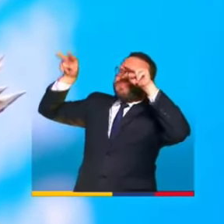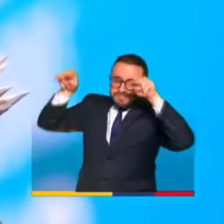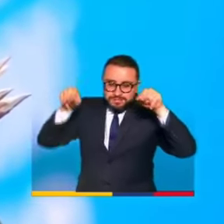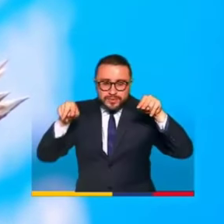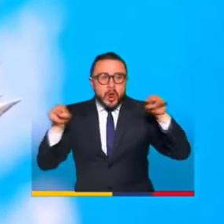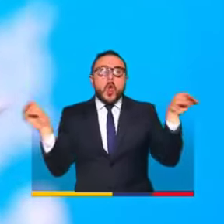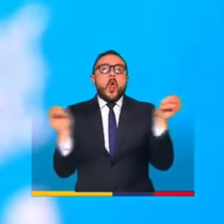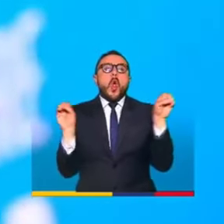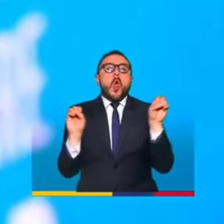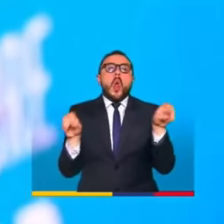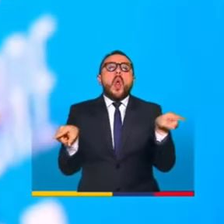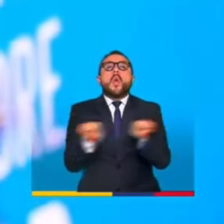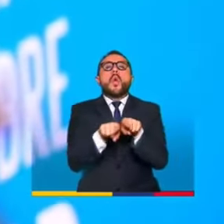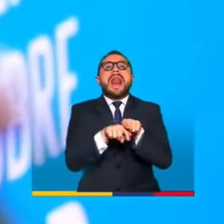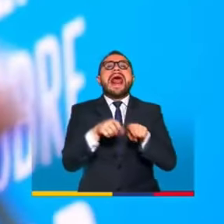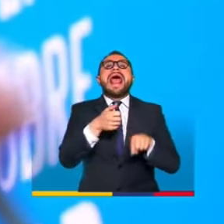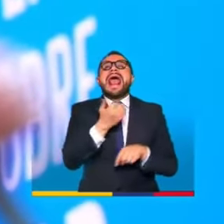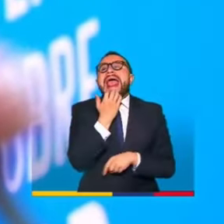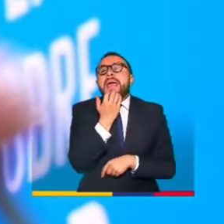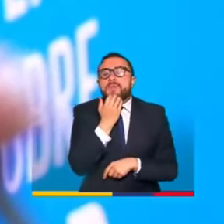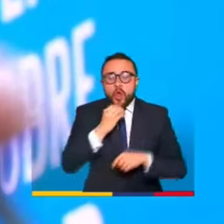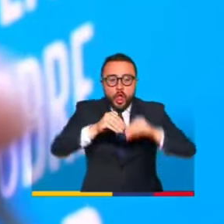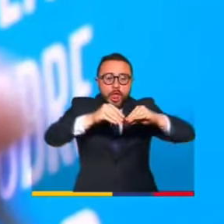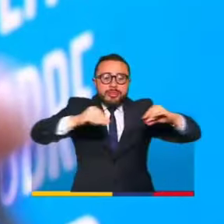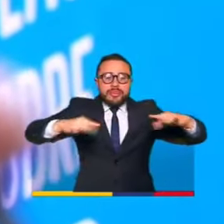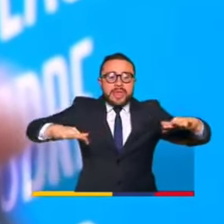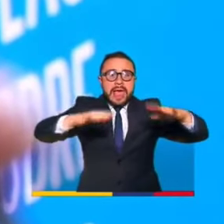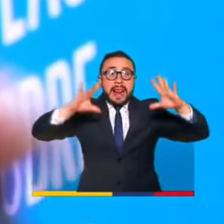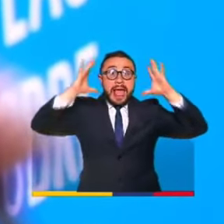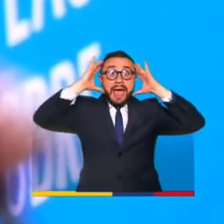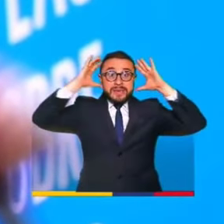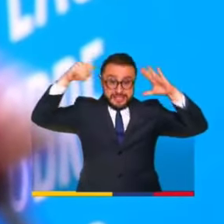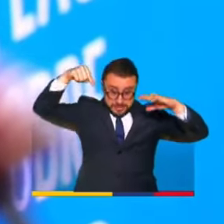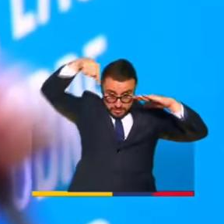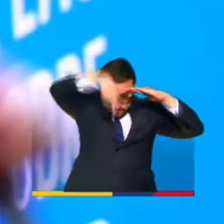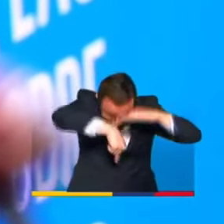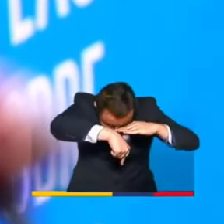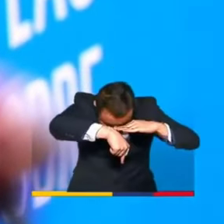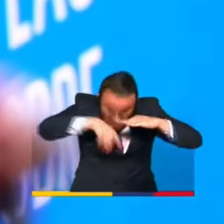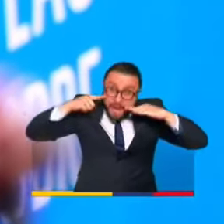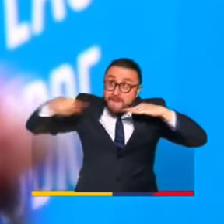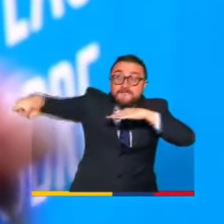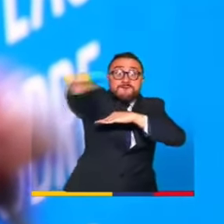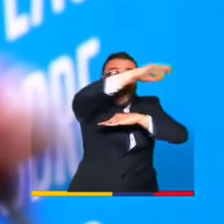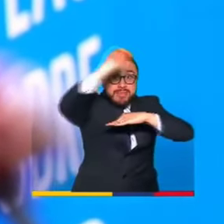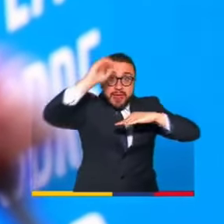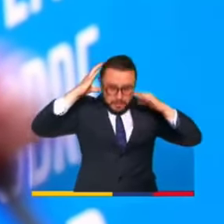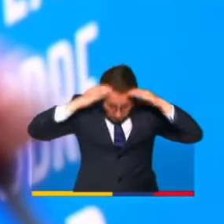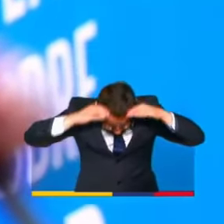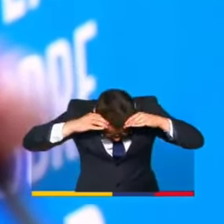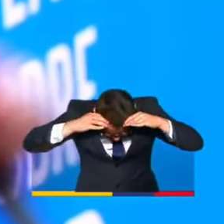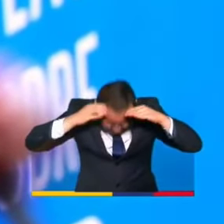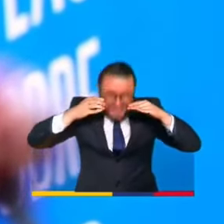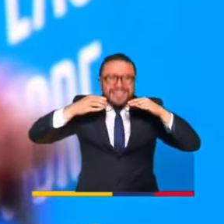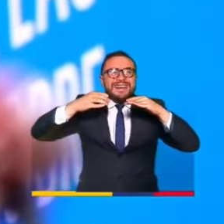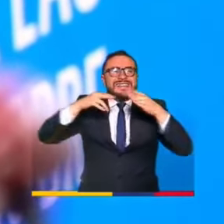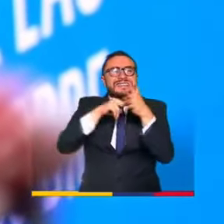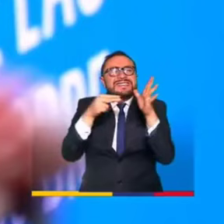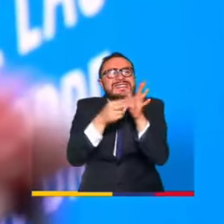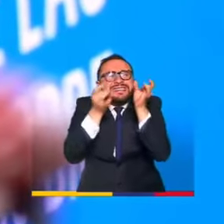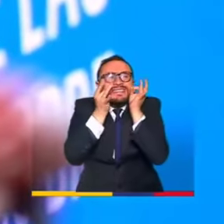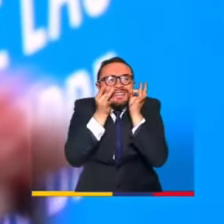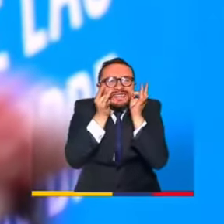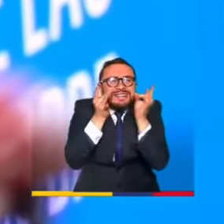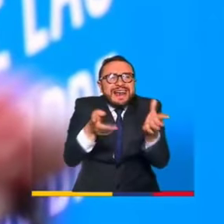la tierra, pasarán los hechos sin afectarle. Ilusos los que niegan que ha comenzado